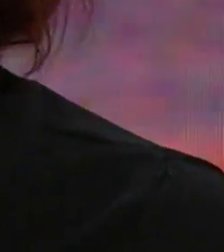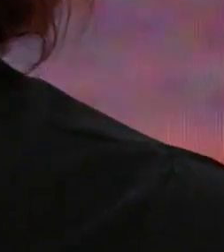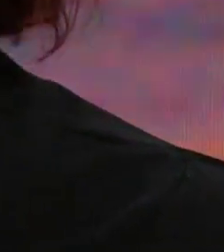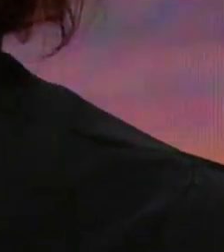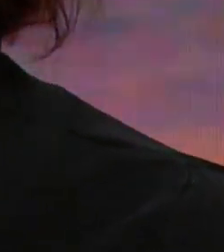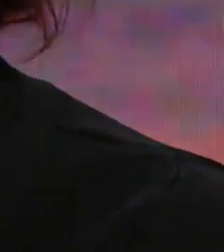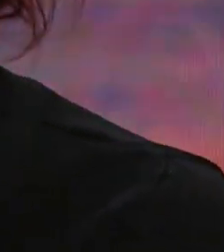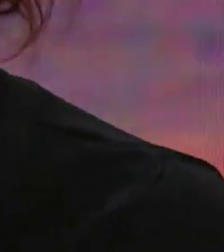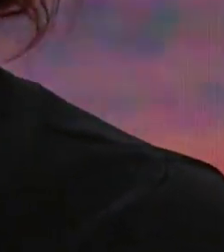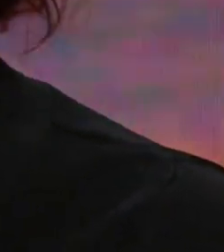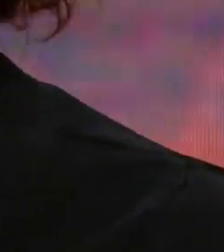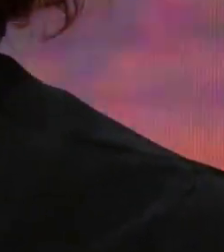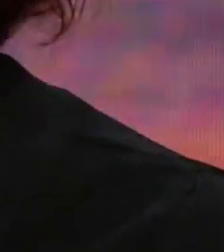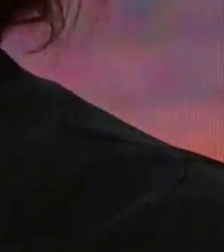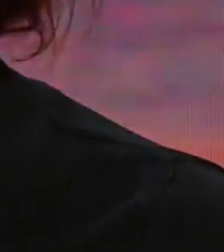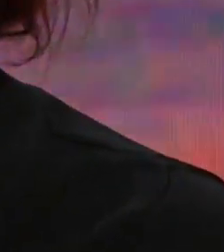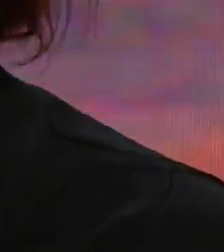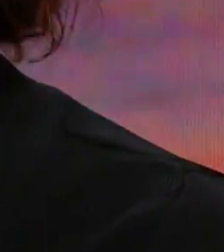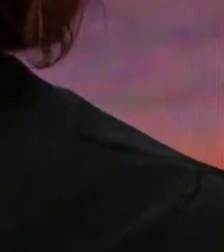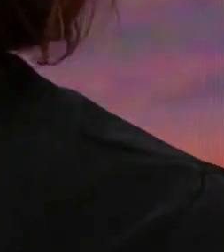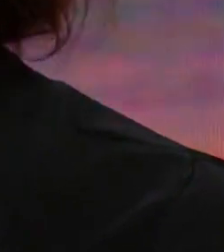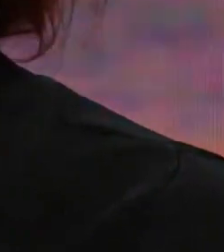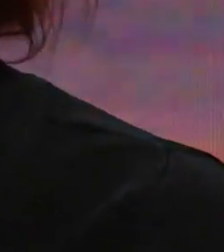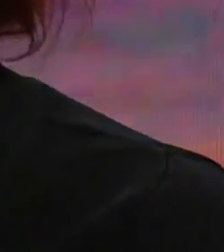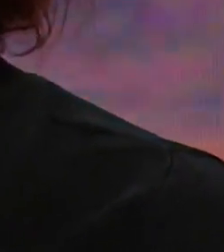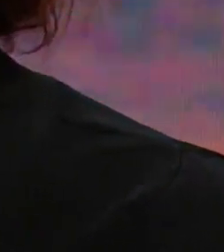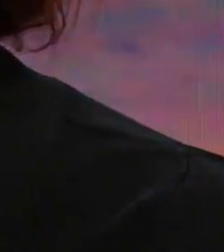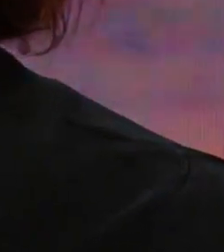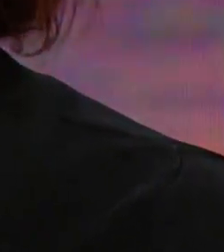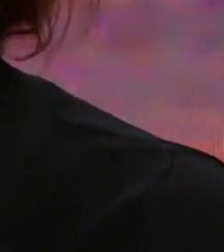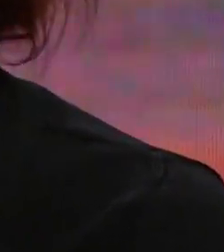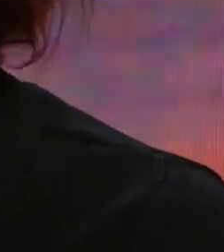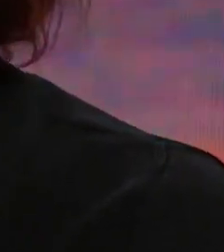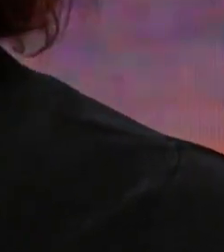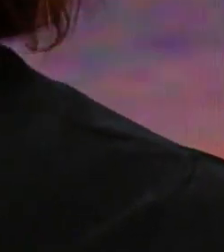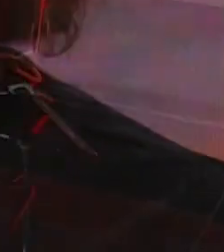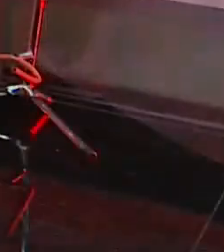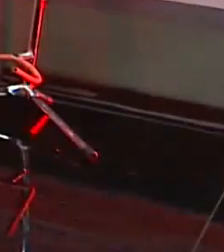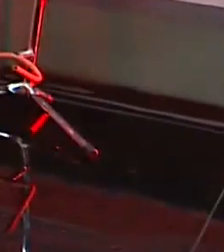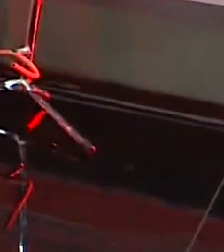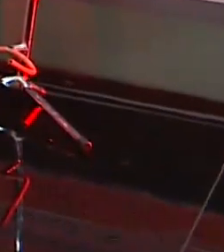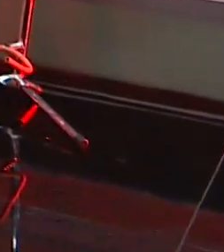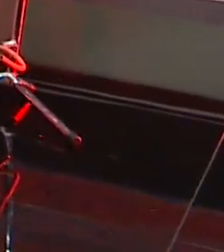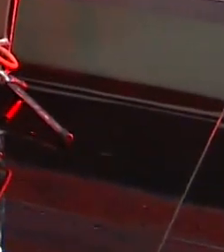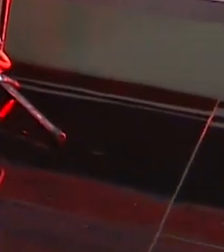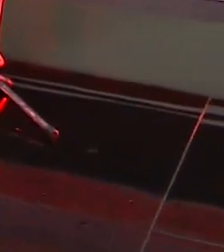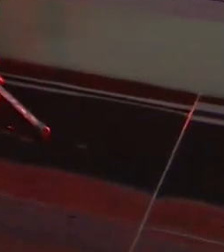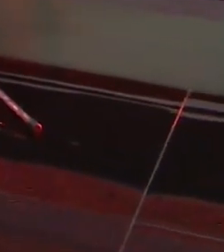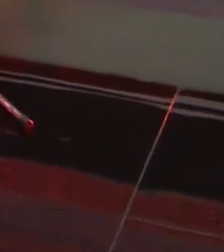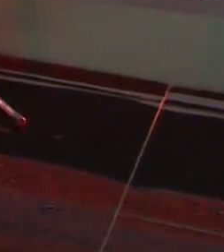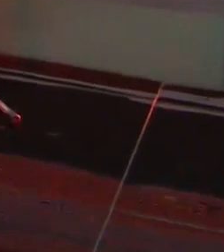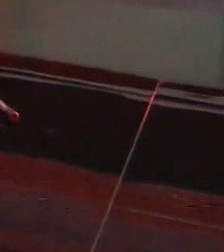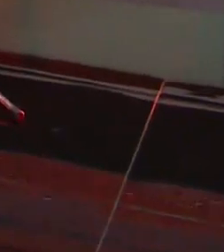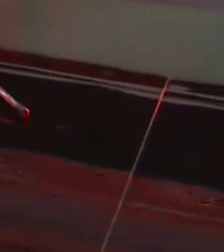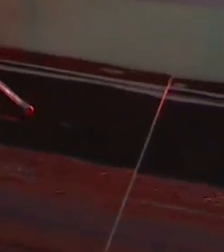Papina, Marisa, Gal, Mariana nos ilumina. ¿Qué importa el género si abre el corazón? Pop, cumbia, salsa, rock and roll.